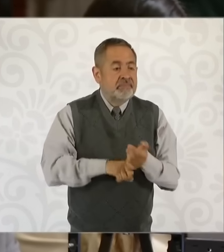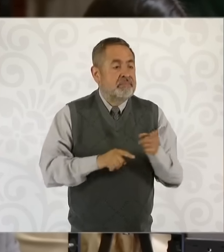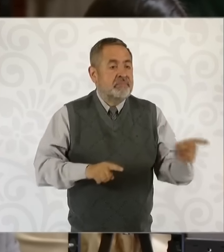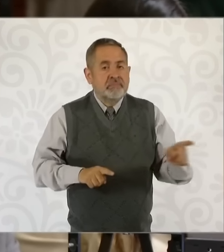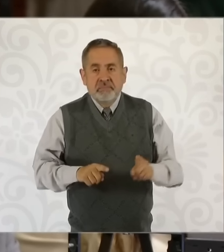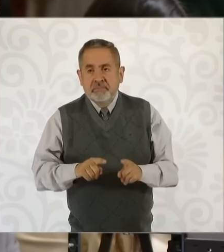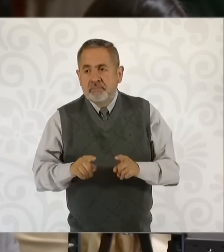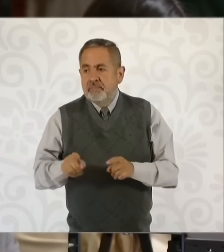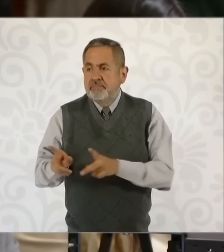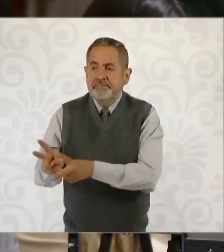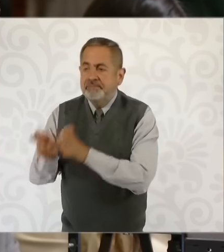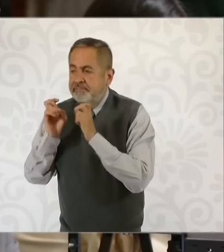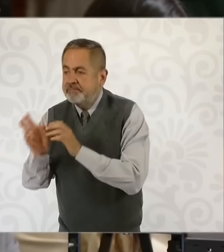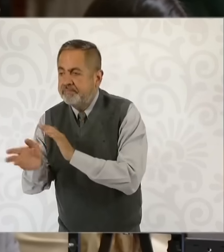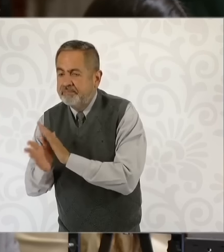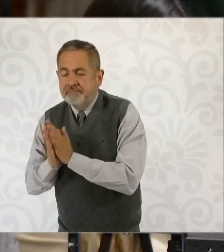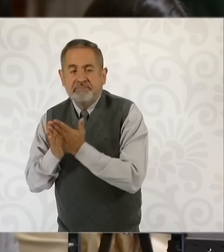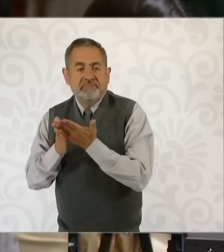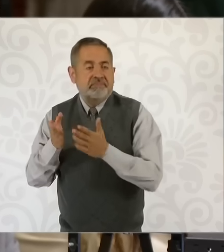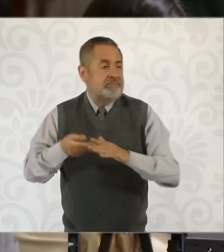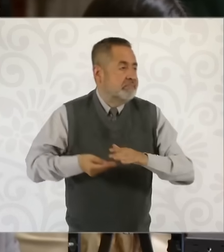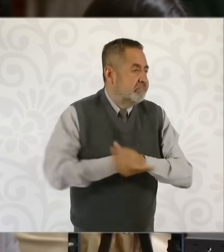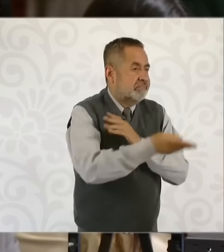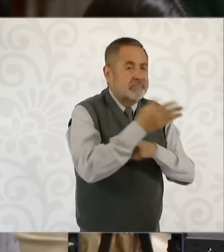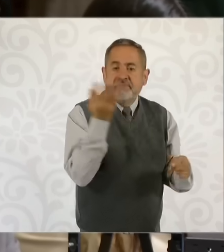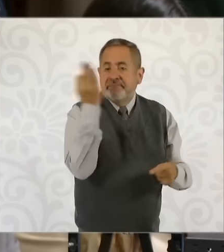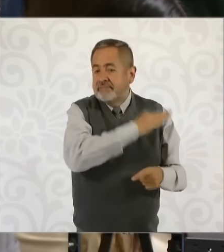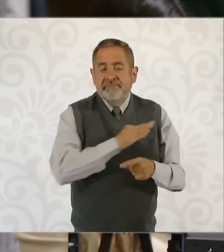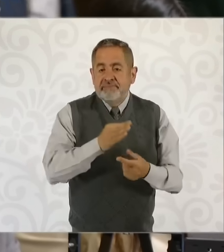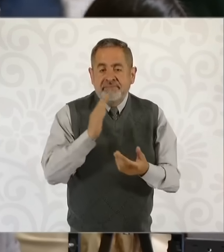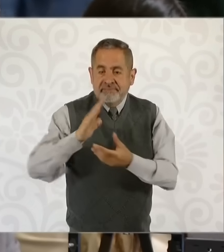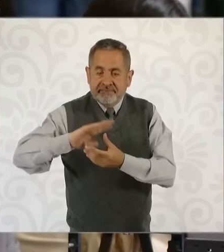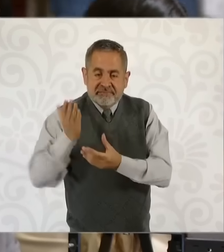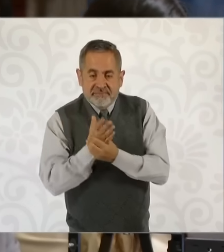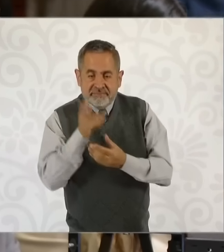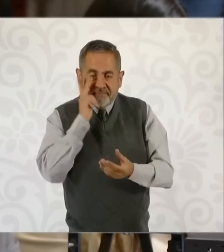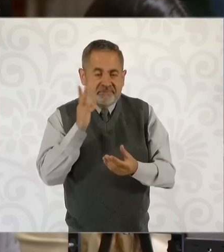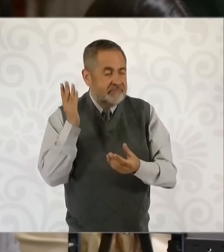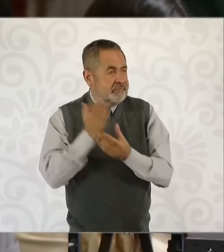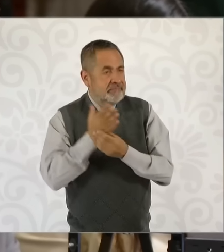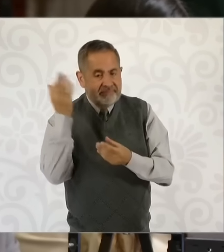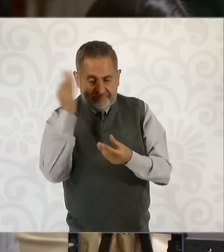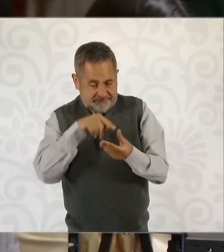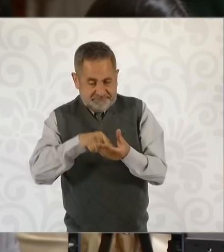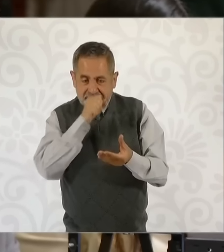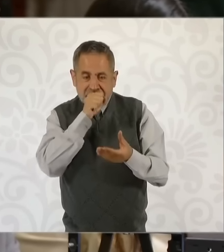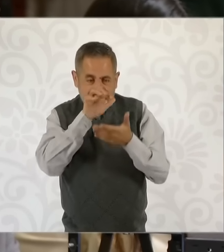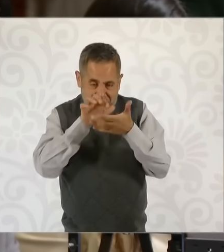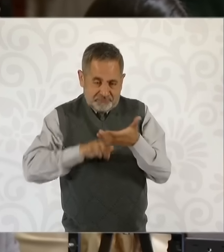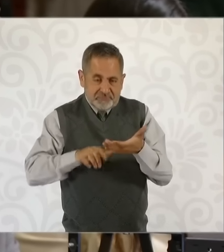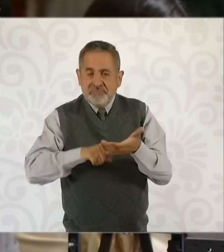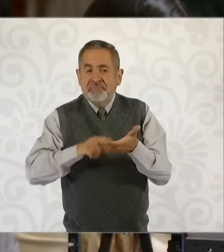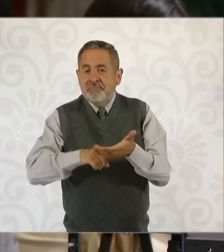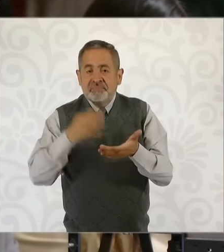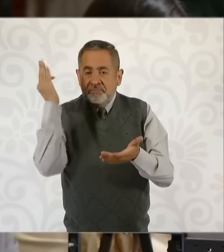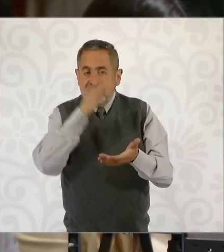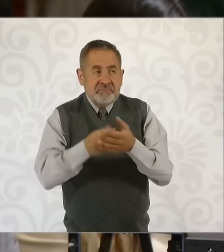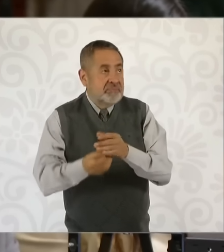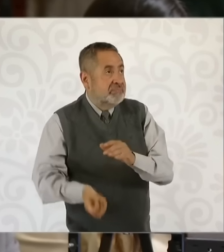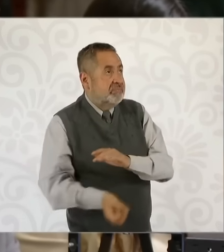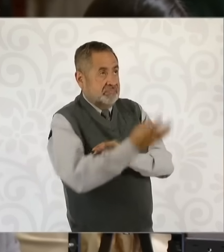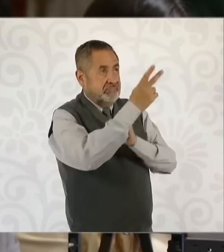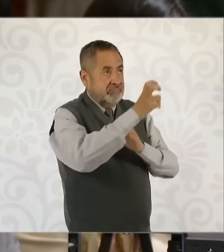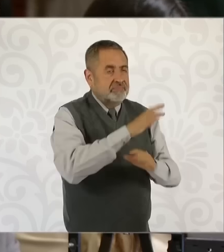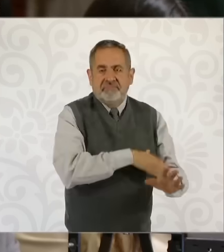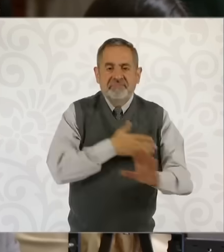filtrado expedientes falsos, sobre todo para servir a las campañas de la oposición, como el